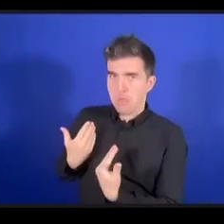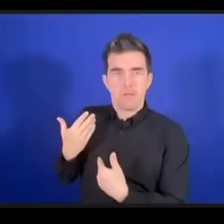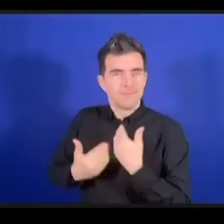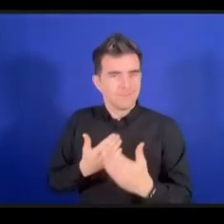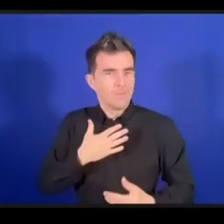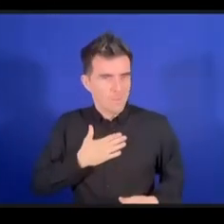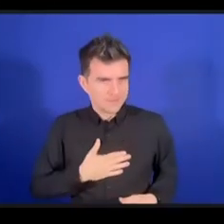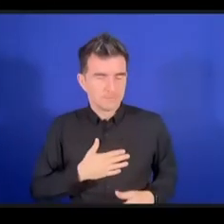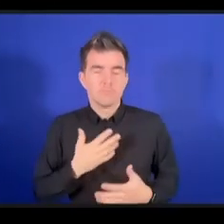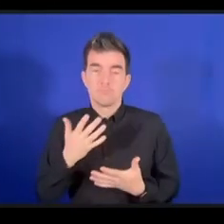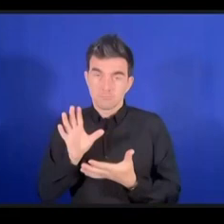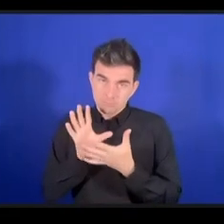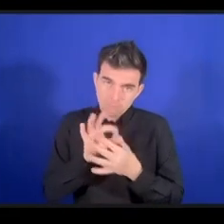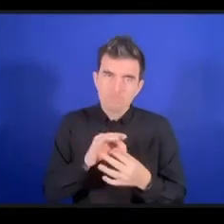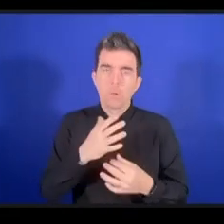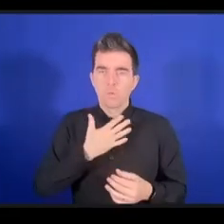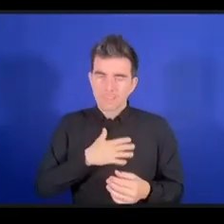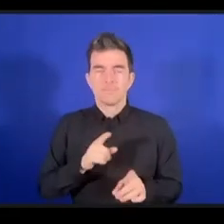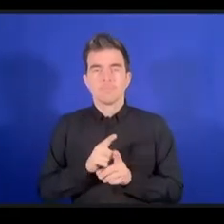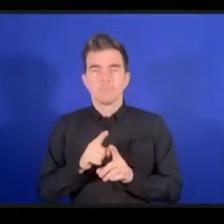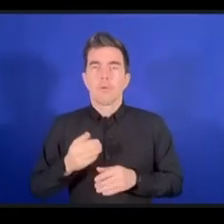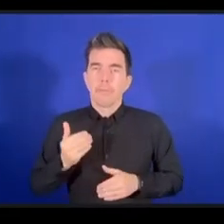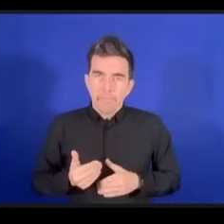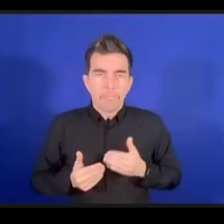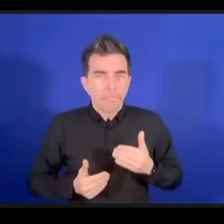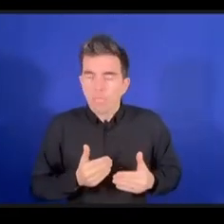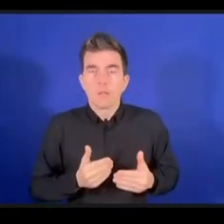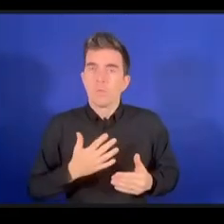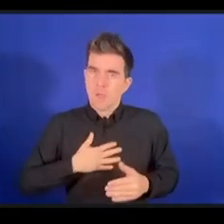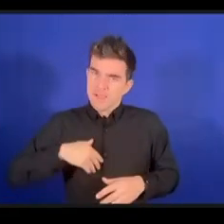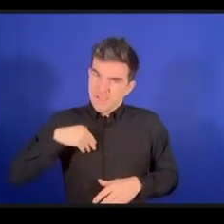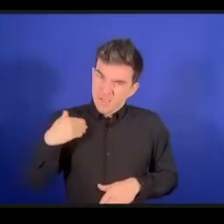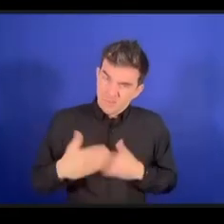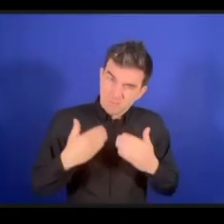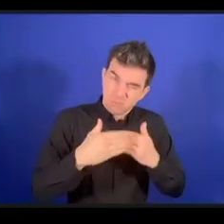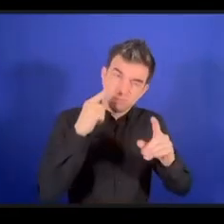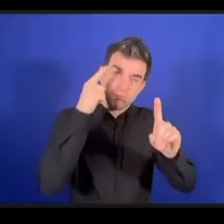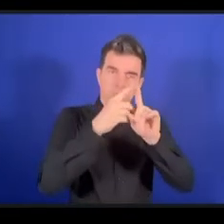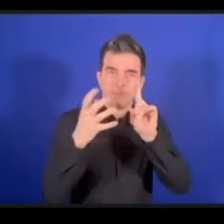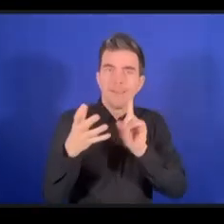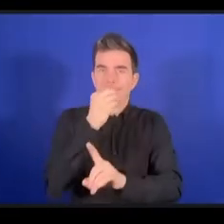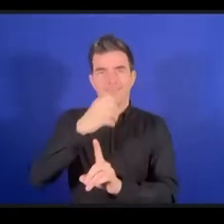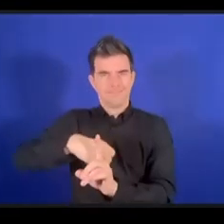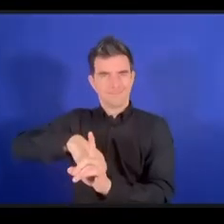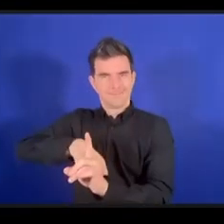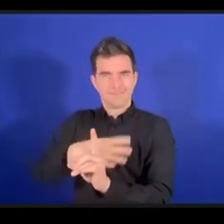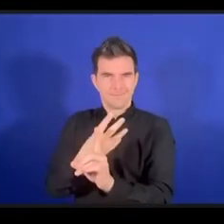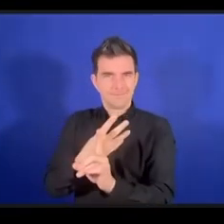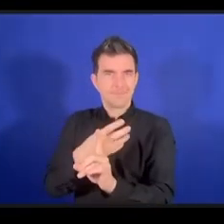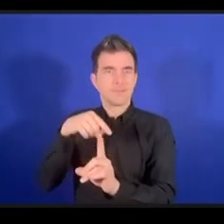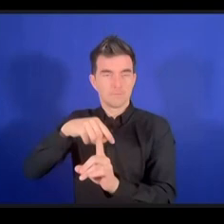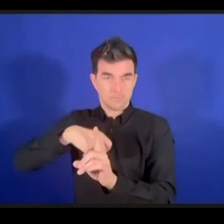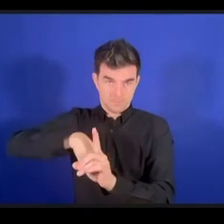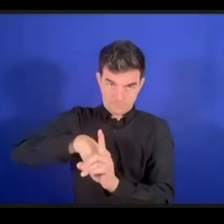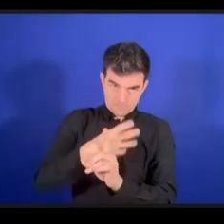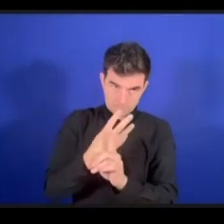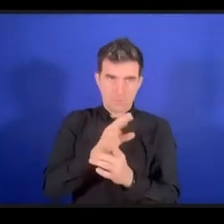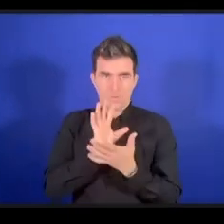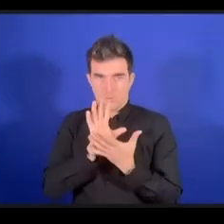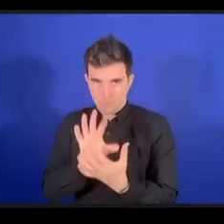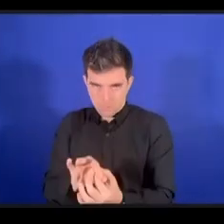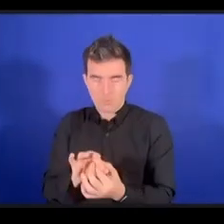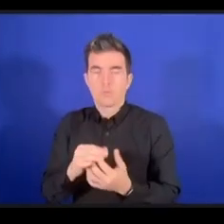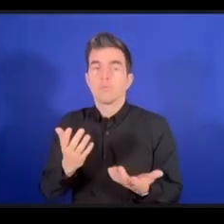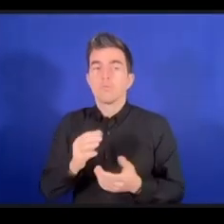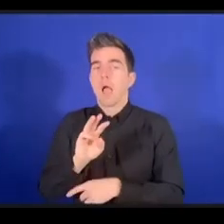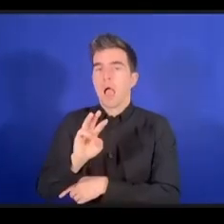conectar con los objetivos de desarrollo del milenio que contamos hasta el año 2000 desafortunadamente los